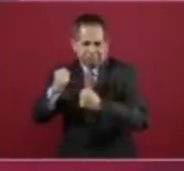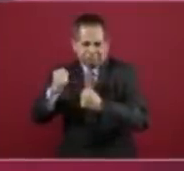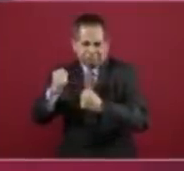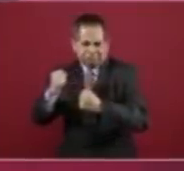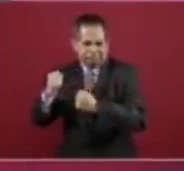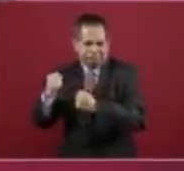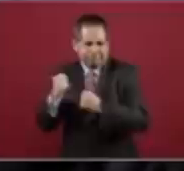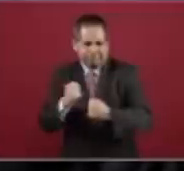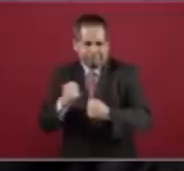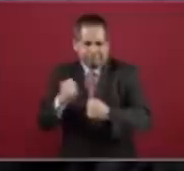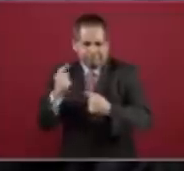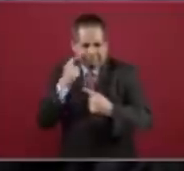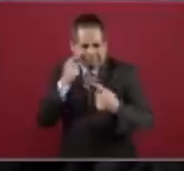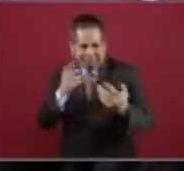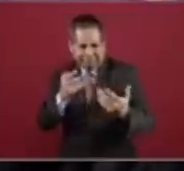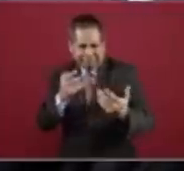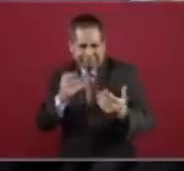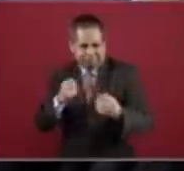fortachón.